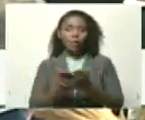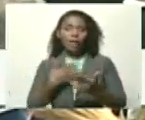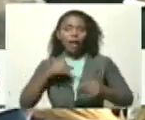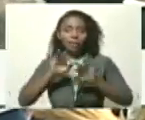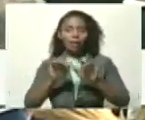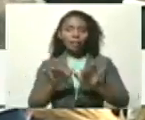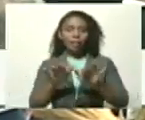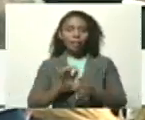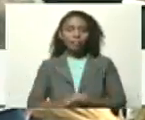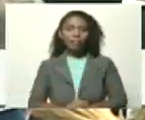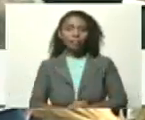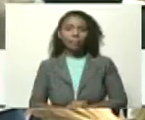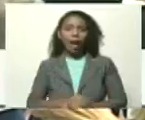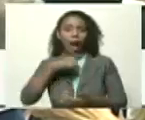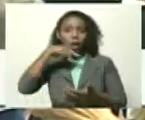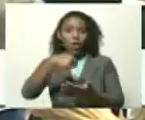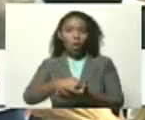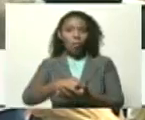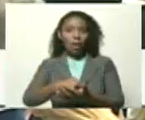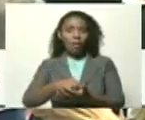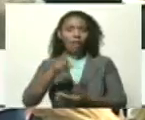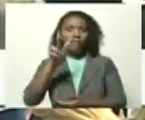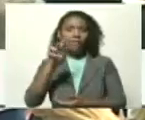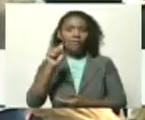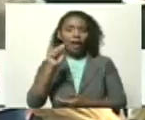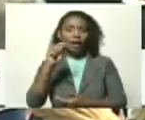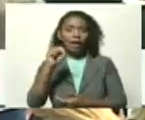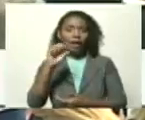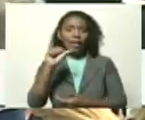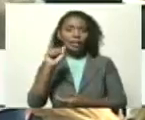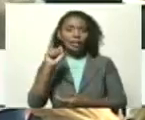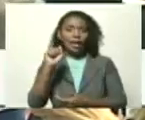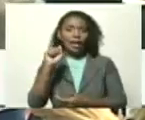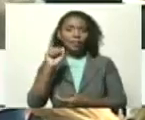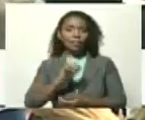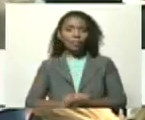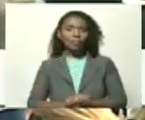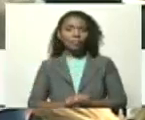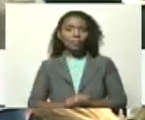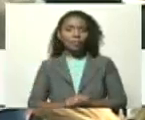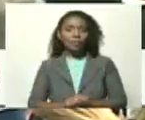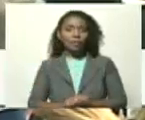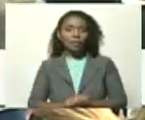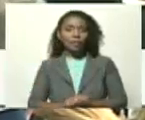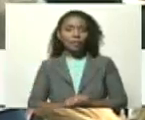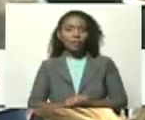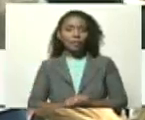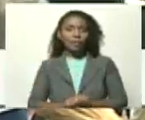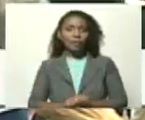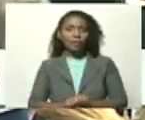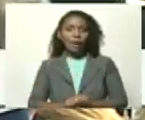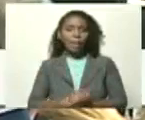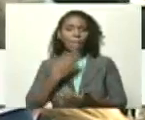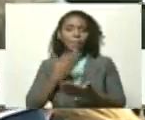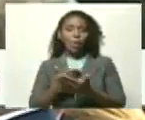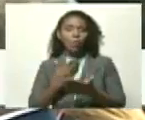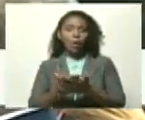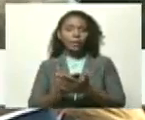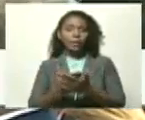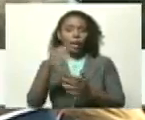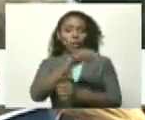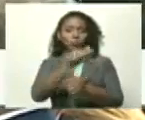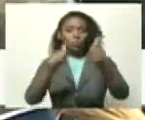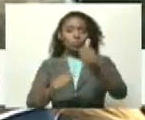secretaría el nombre de Vanessa Robertazo, y queremos proponer a Jean Mariel